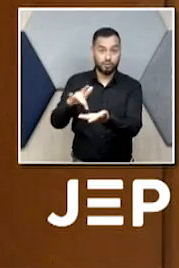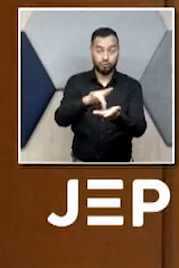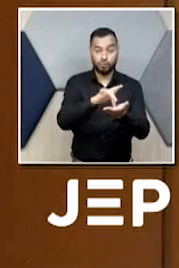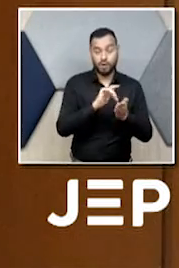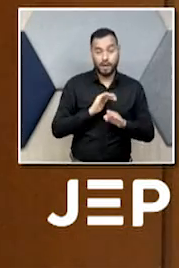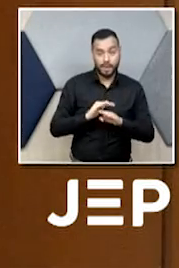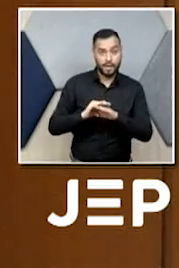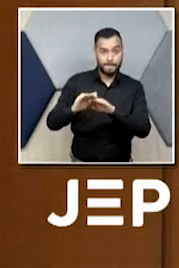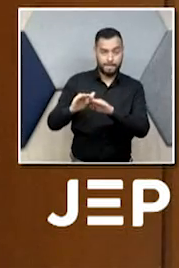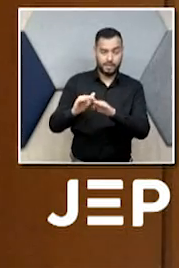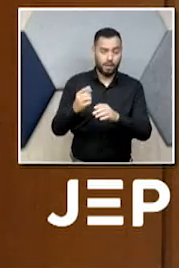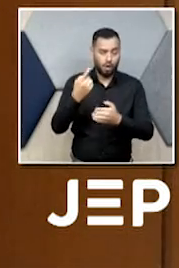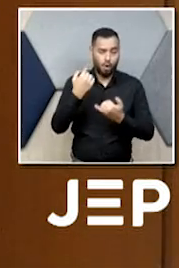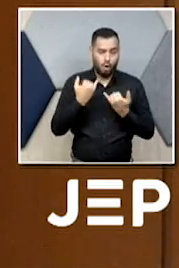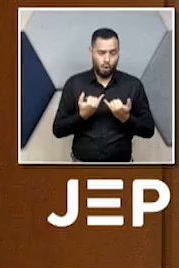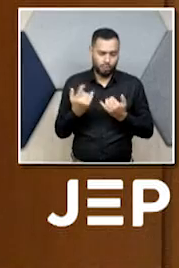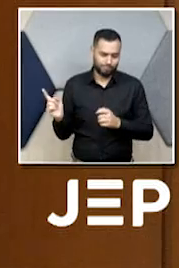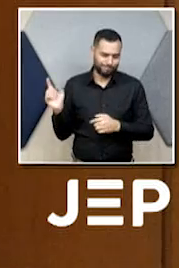nos acompañan.